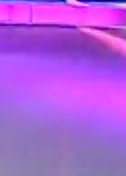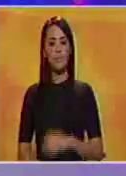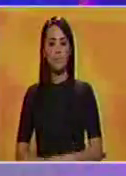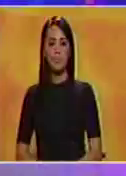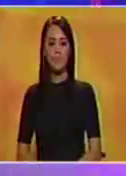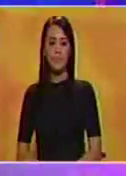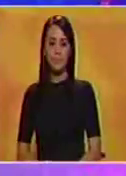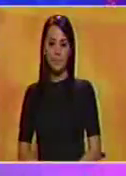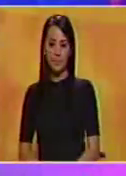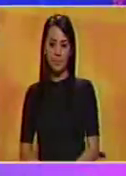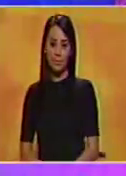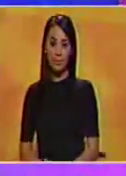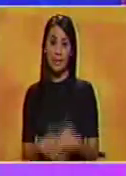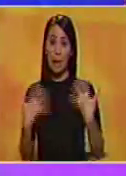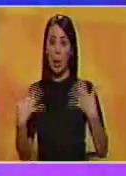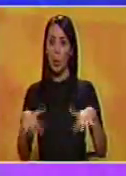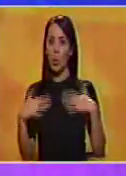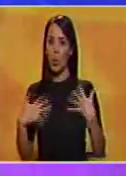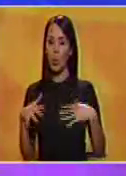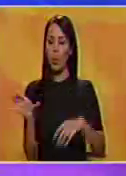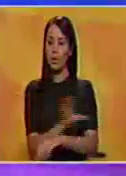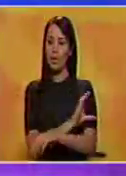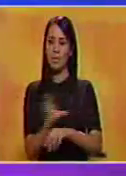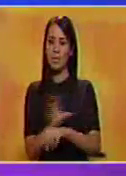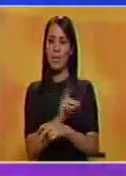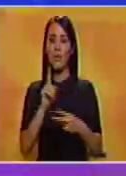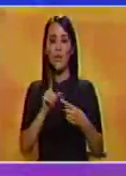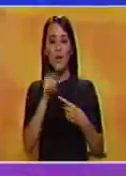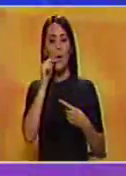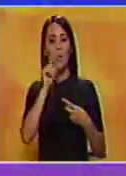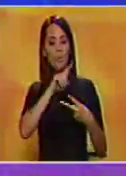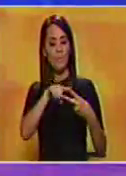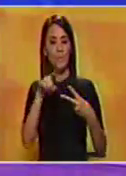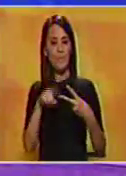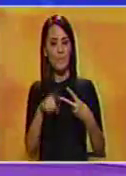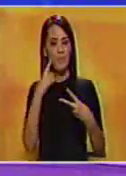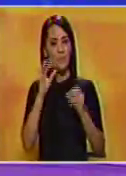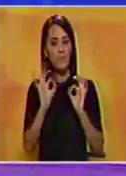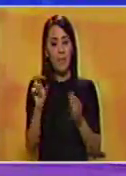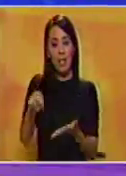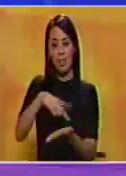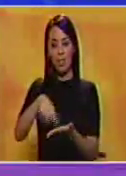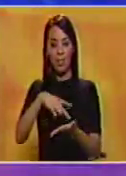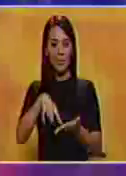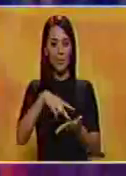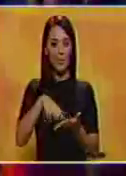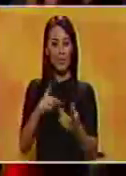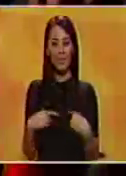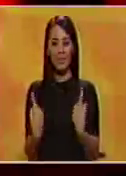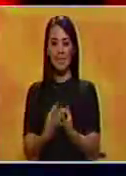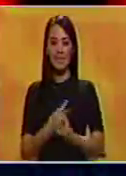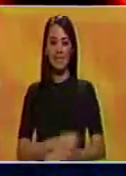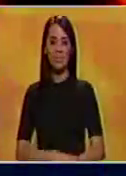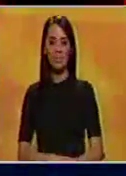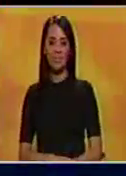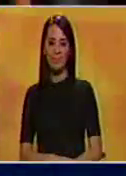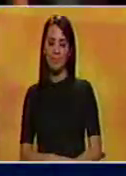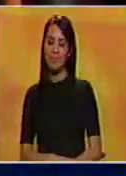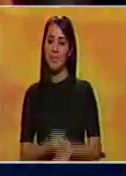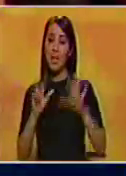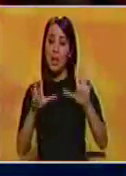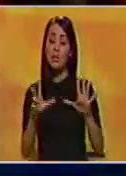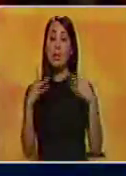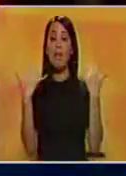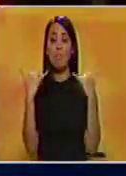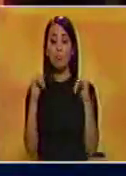Seguimos con una explosión musical que invadió Curazao. Daddy Yankee y Silvestre Dangond pusieron a bailar a más de uno en la isla caribeña. La octava edición